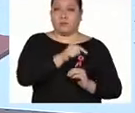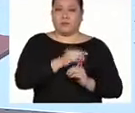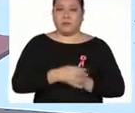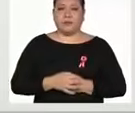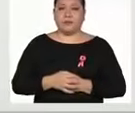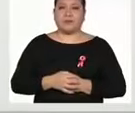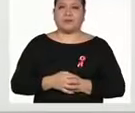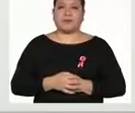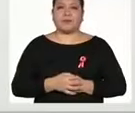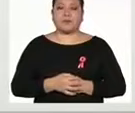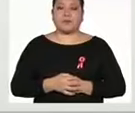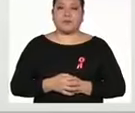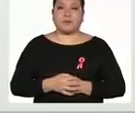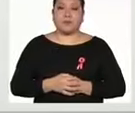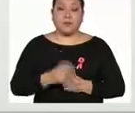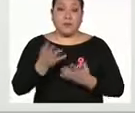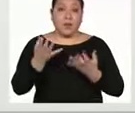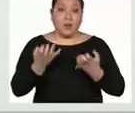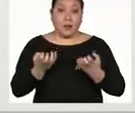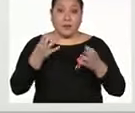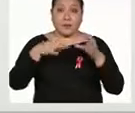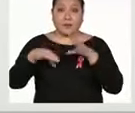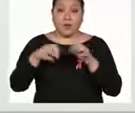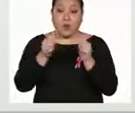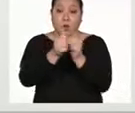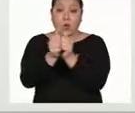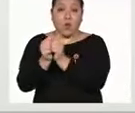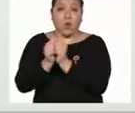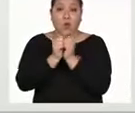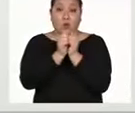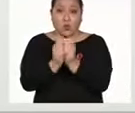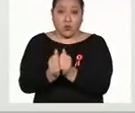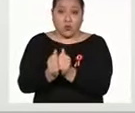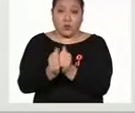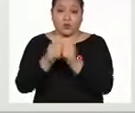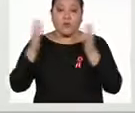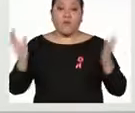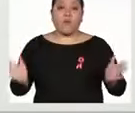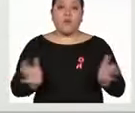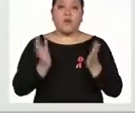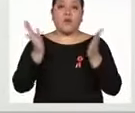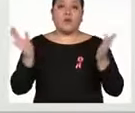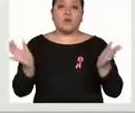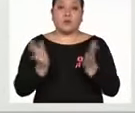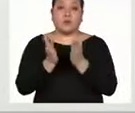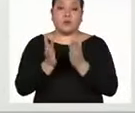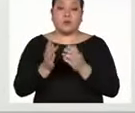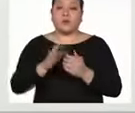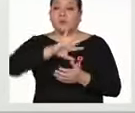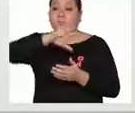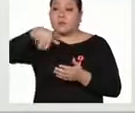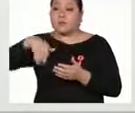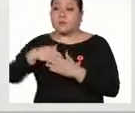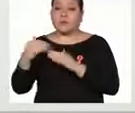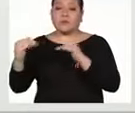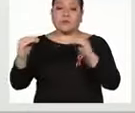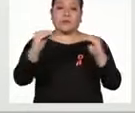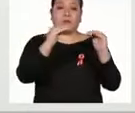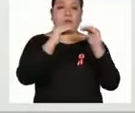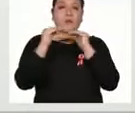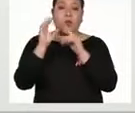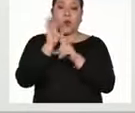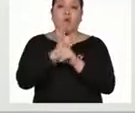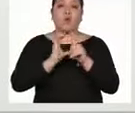terriblemente equivocada. Lo que queremos hacer juntas y juntos es promover el trato igualitario entre